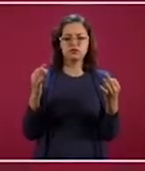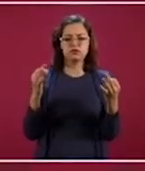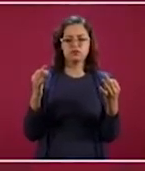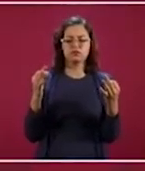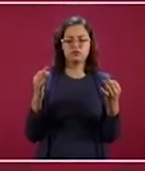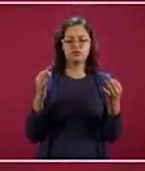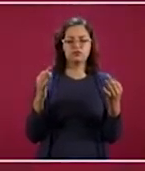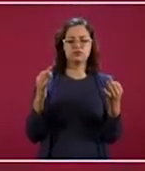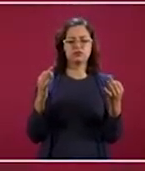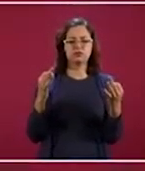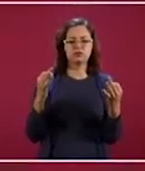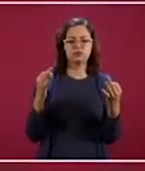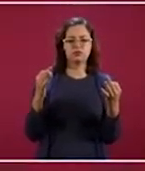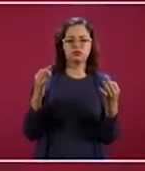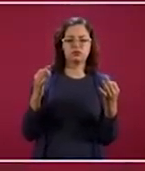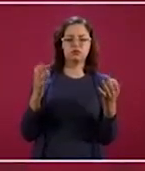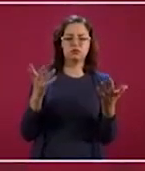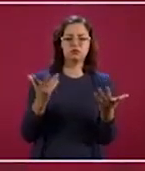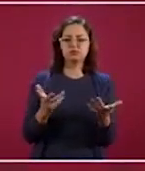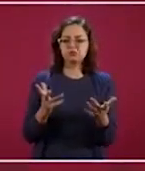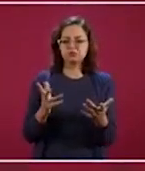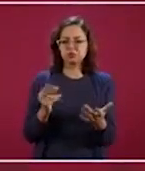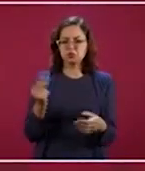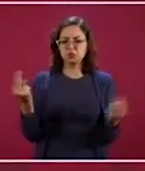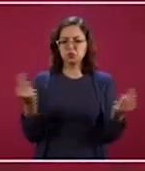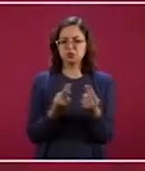no van a ver inspectores